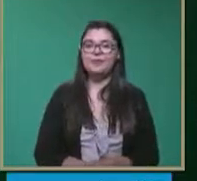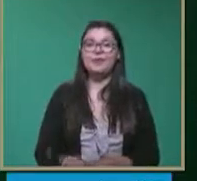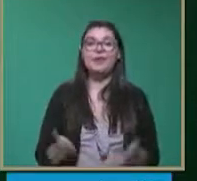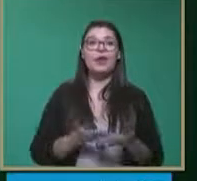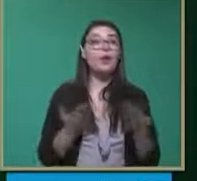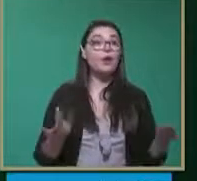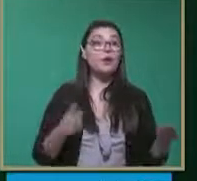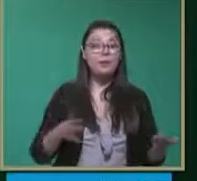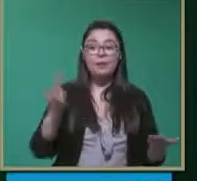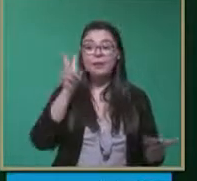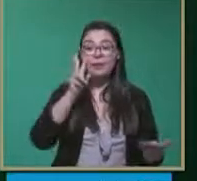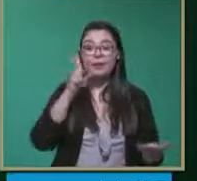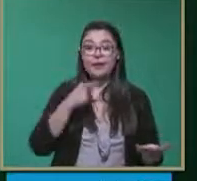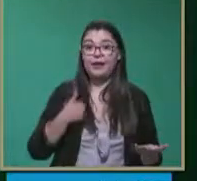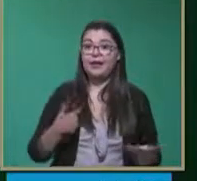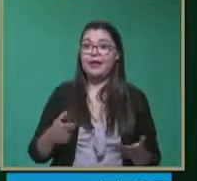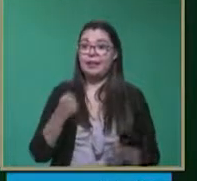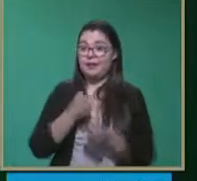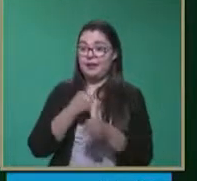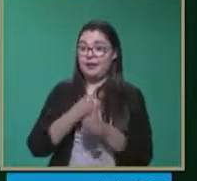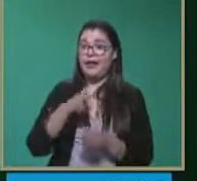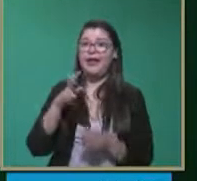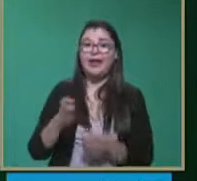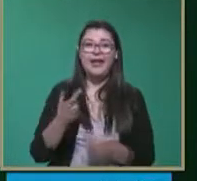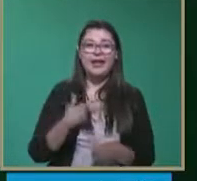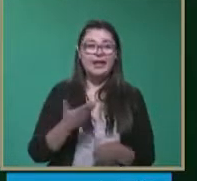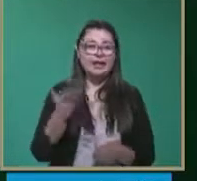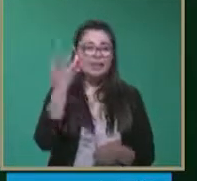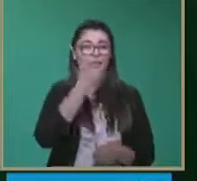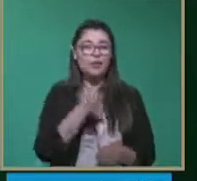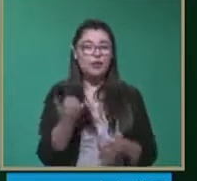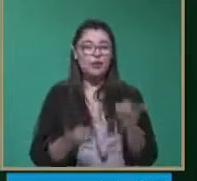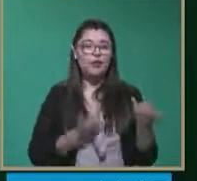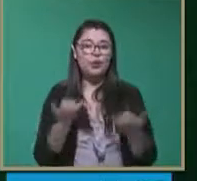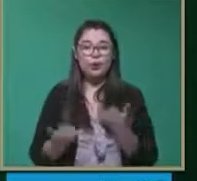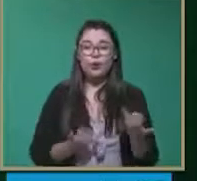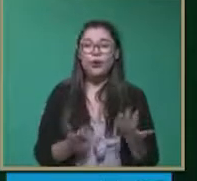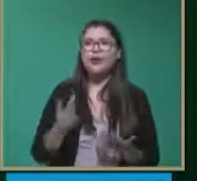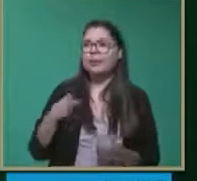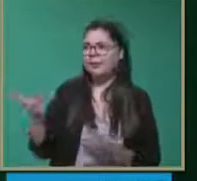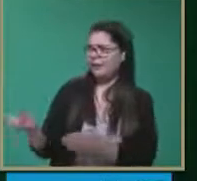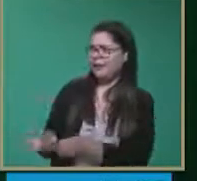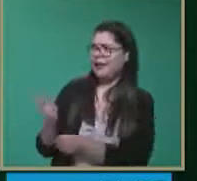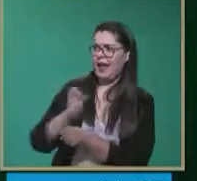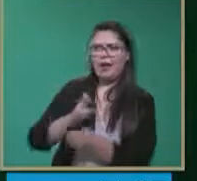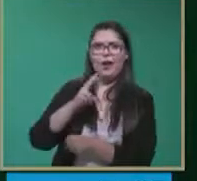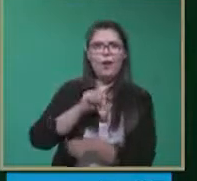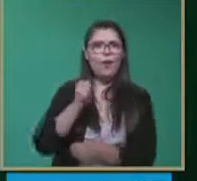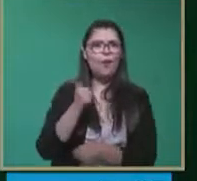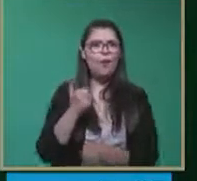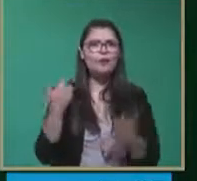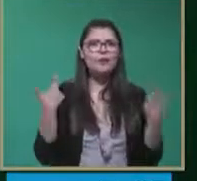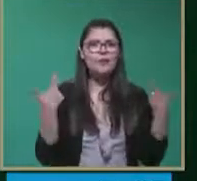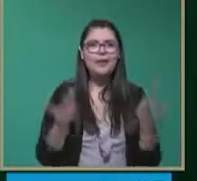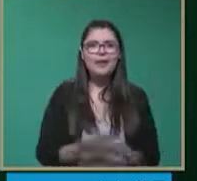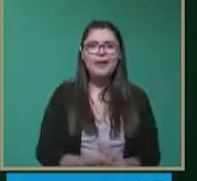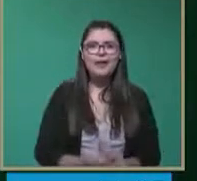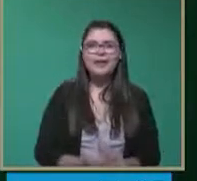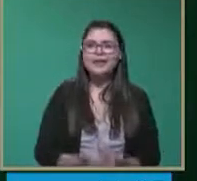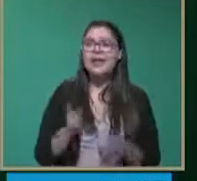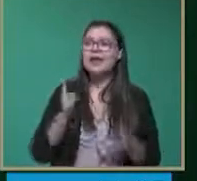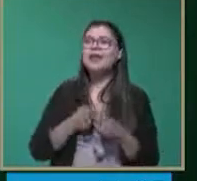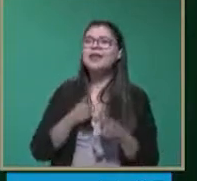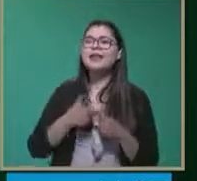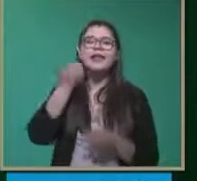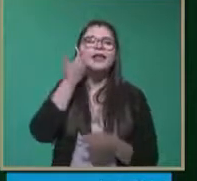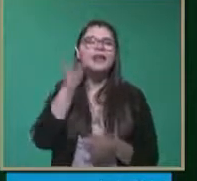este bonito juego y vamos a invitar a la maestra Marianela Briceño que nos ayude. ¿A quién van a seleccionar para que sea la gallinita